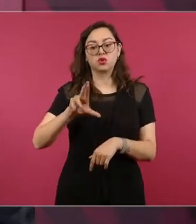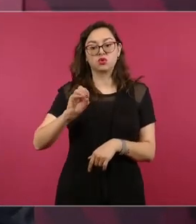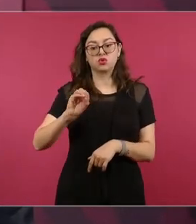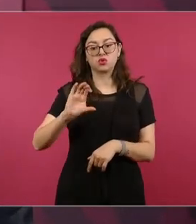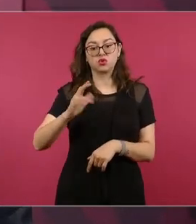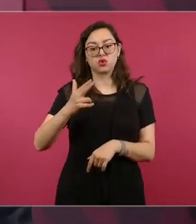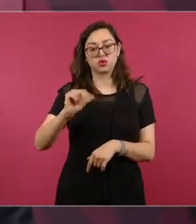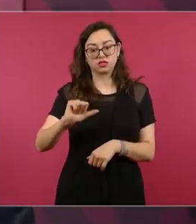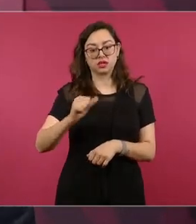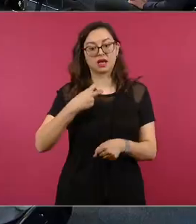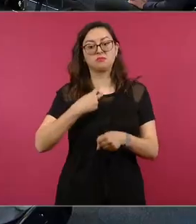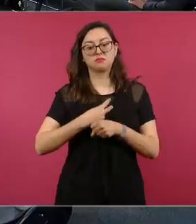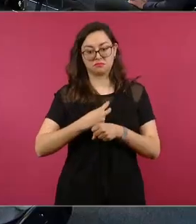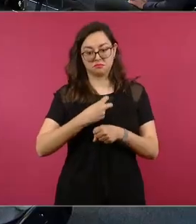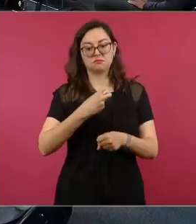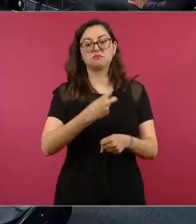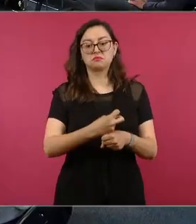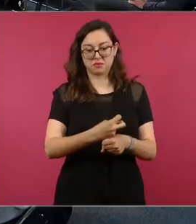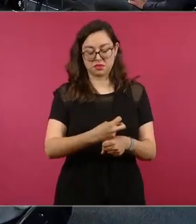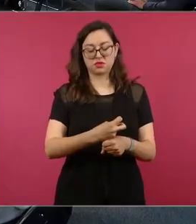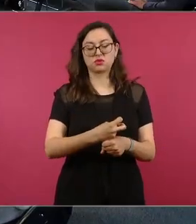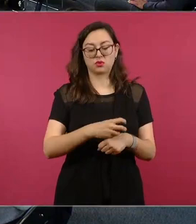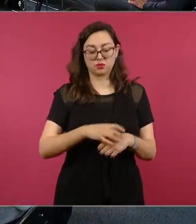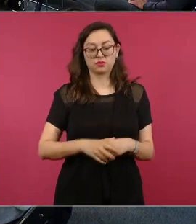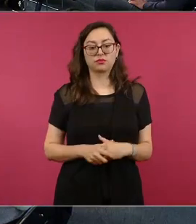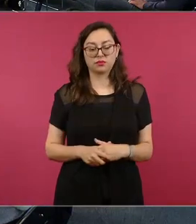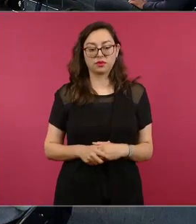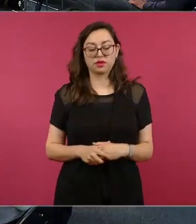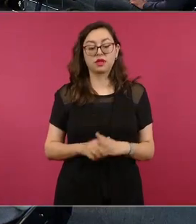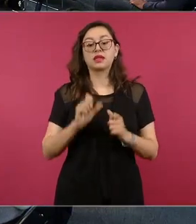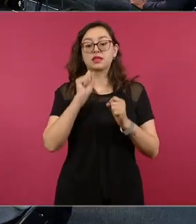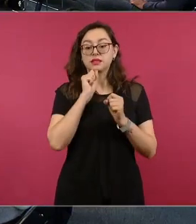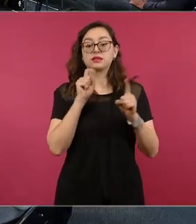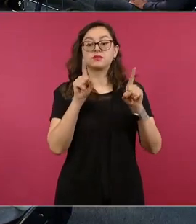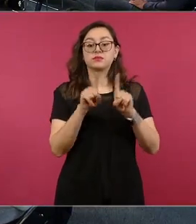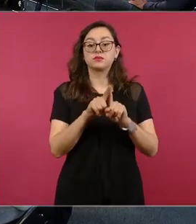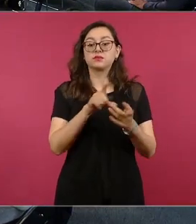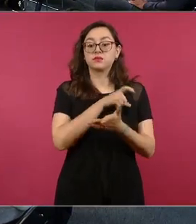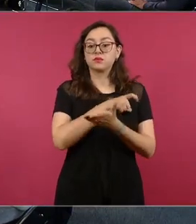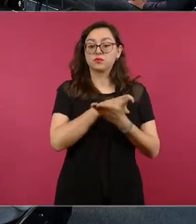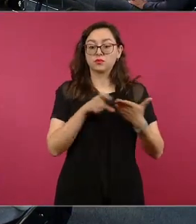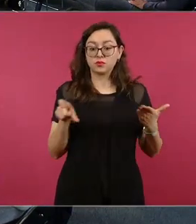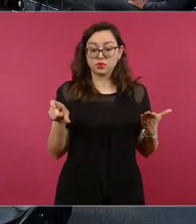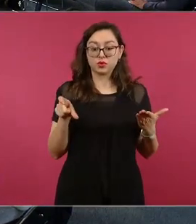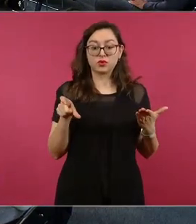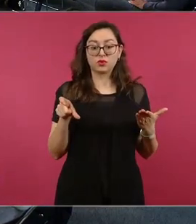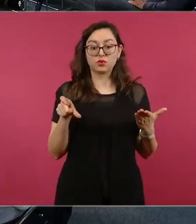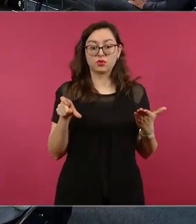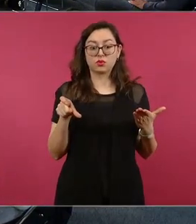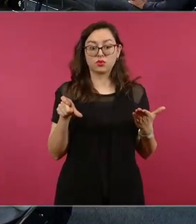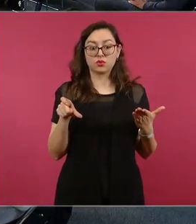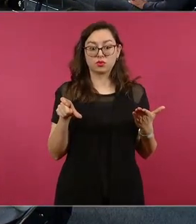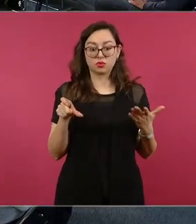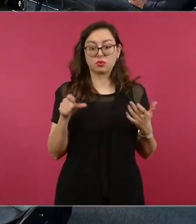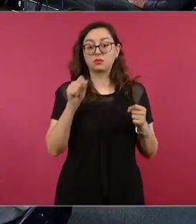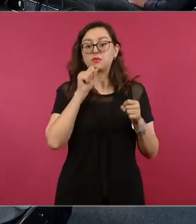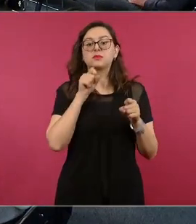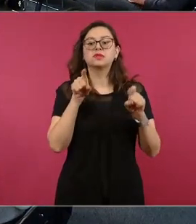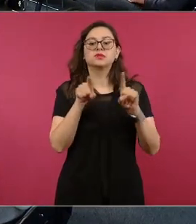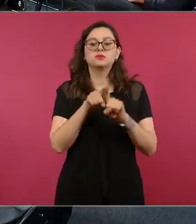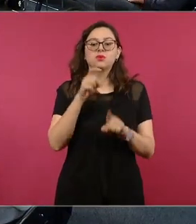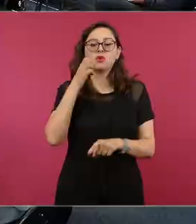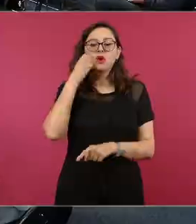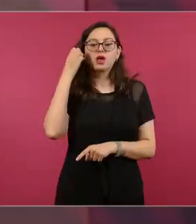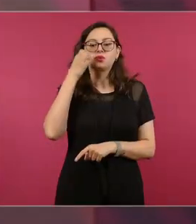van a adquirir también porque hay que protegerse este ojalá en las escuelas ¿no?